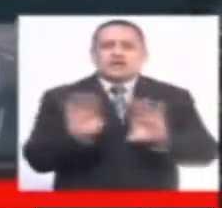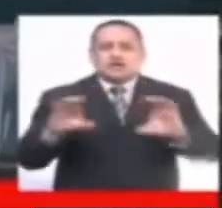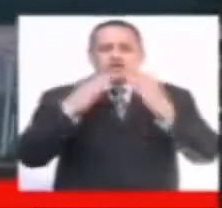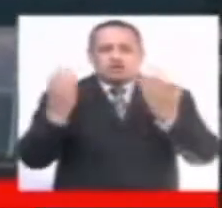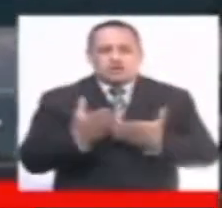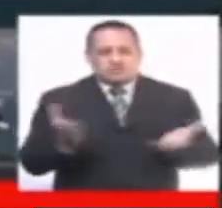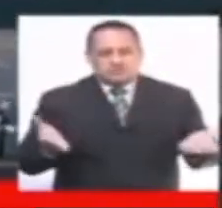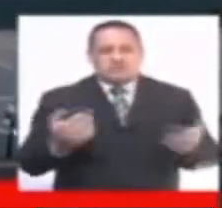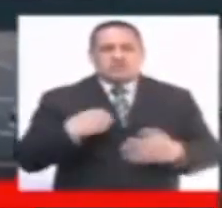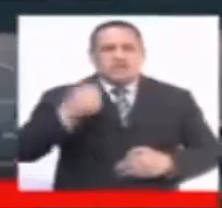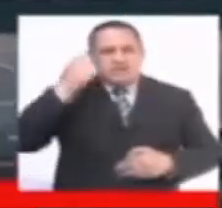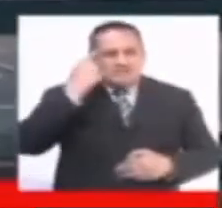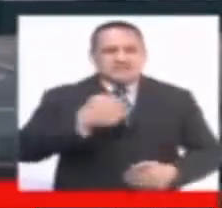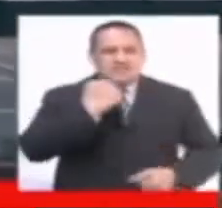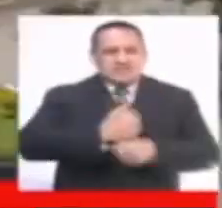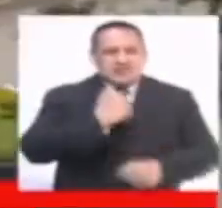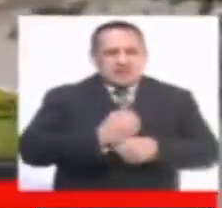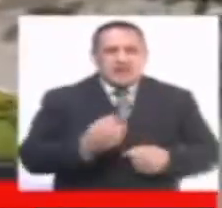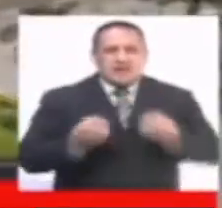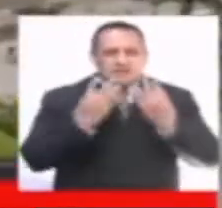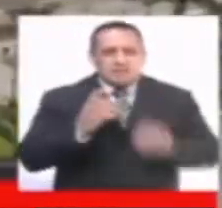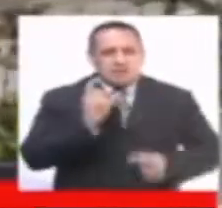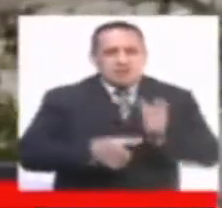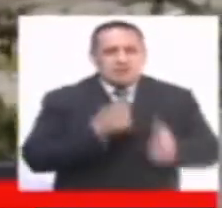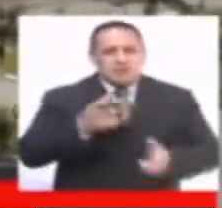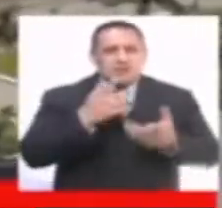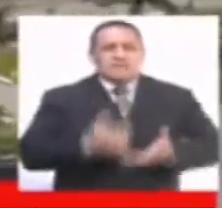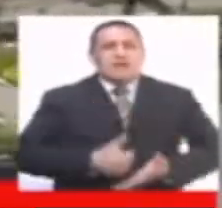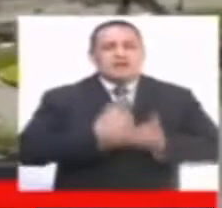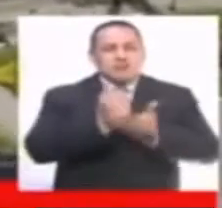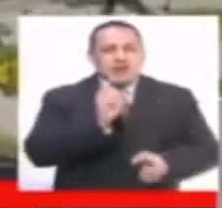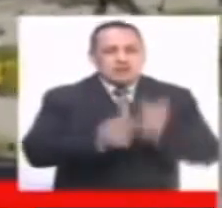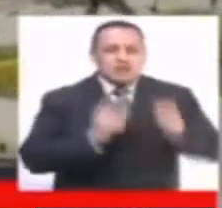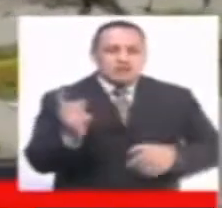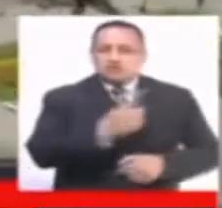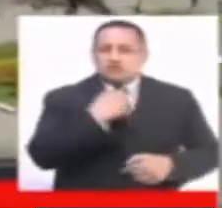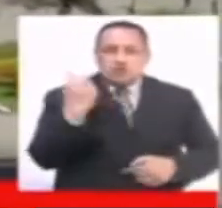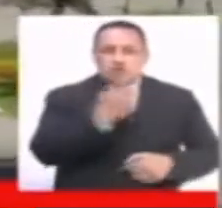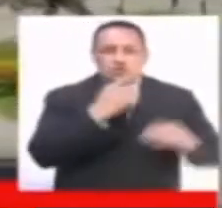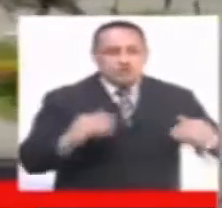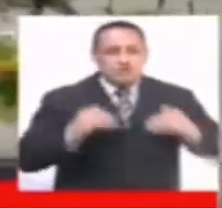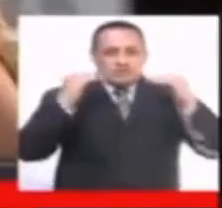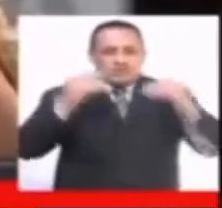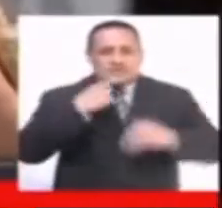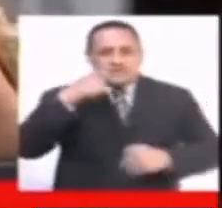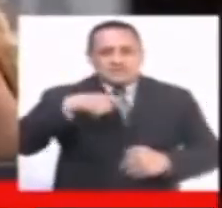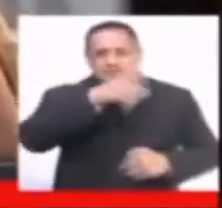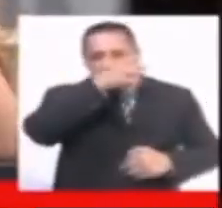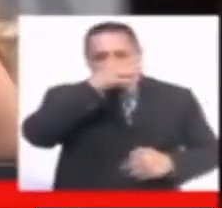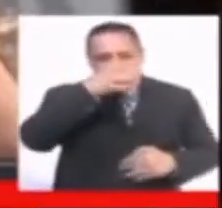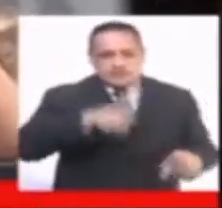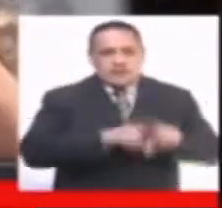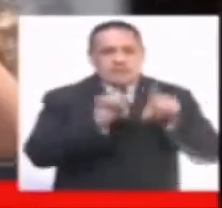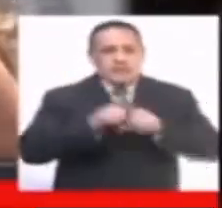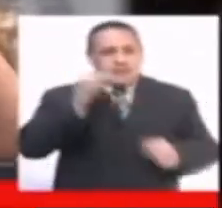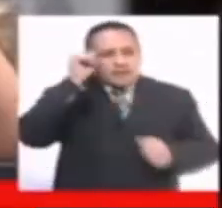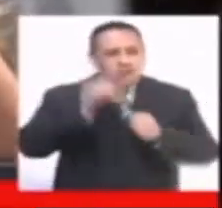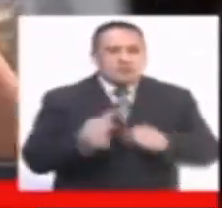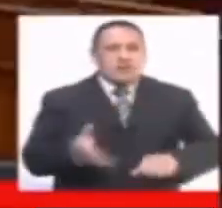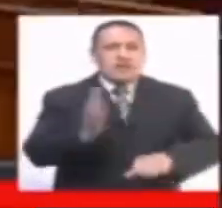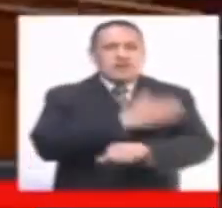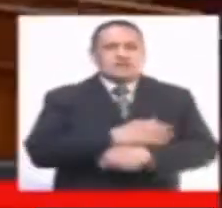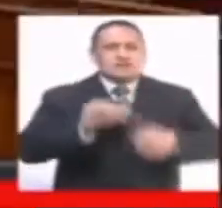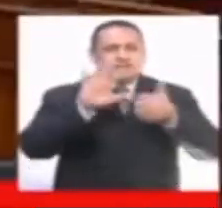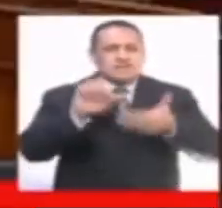en trabajar por el pueblo y dar un buen ejemplo para beneficiar a la población en todos los aspectos que se requieren. Recordó que solo en